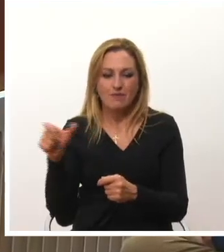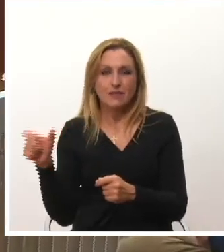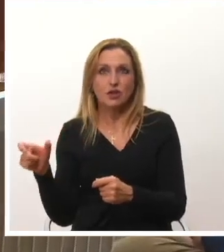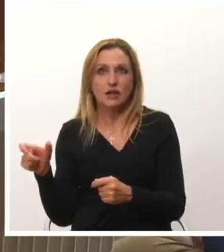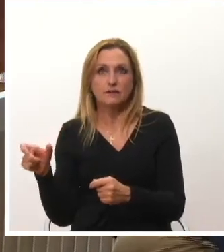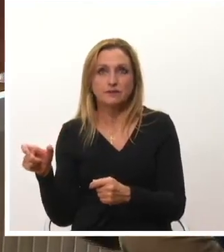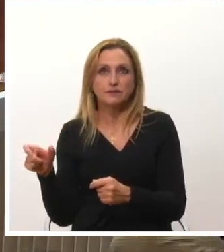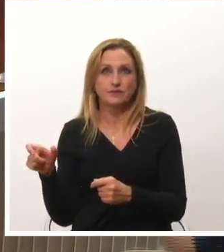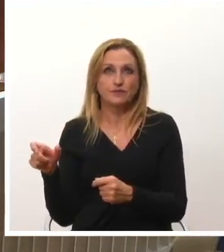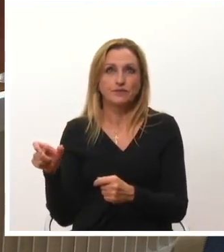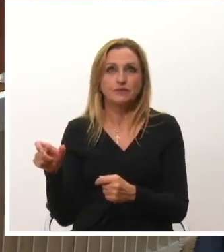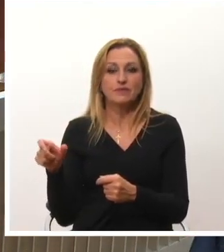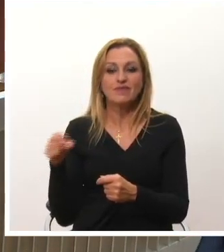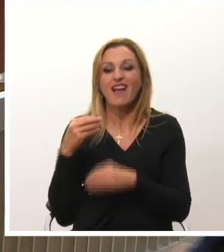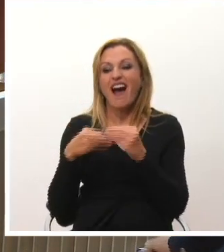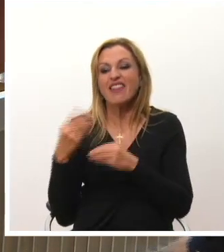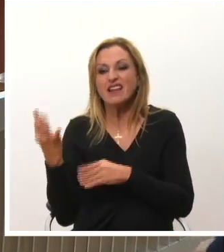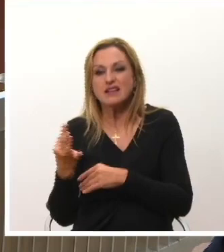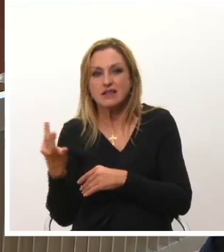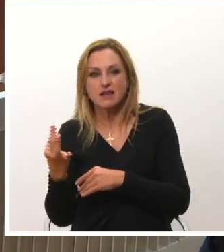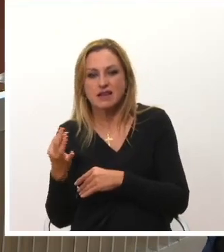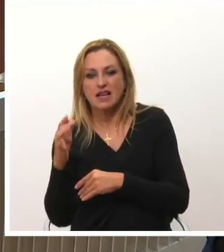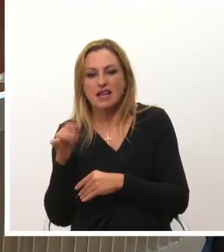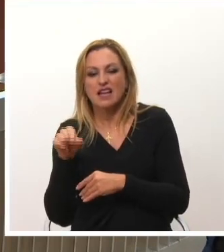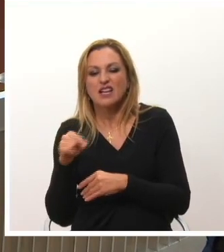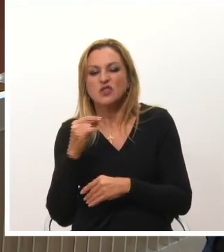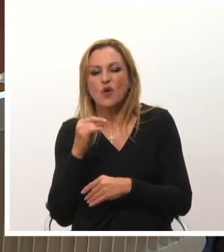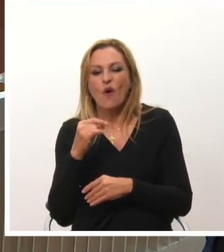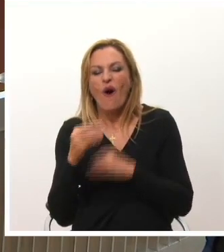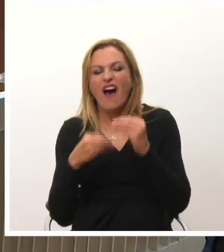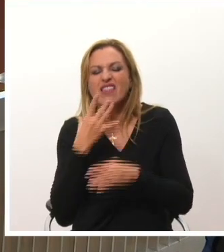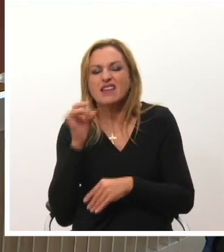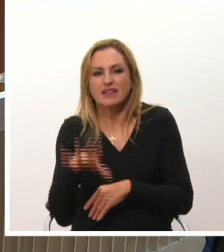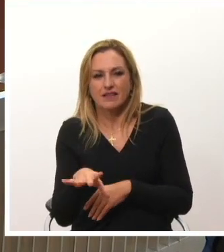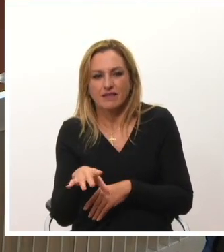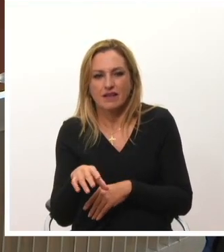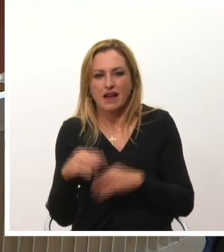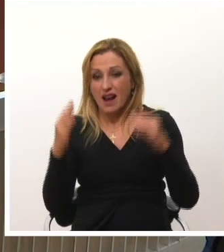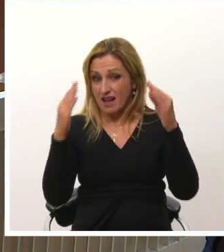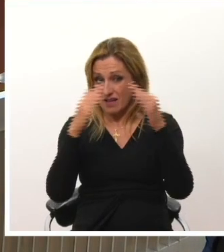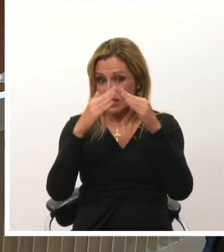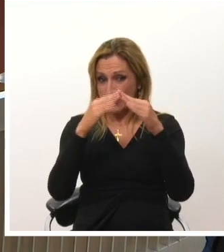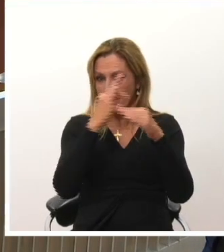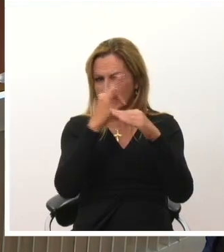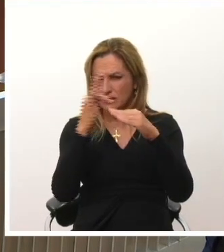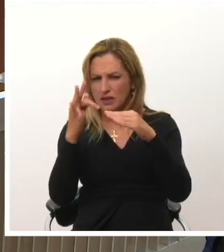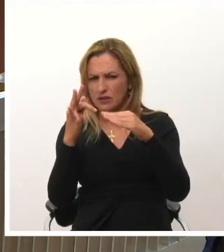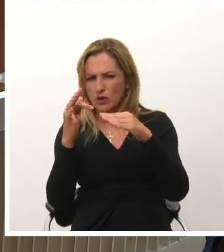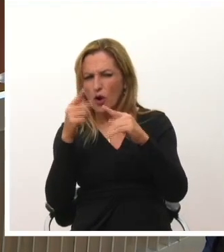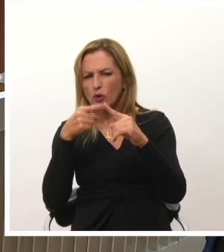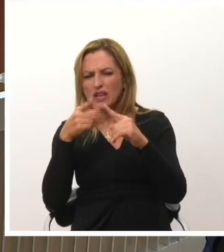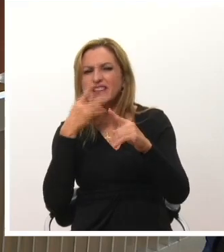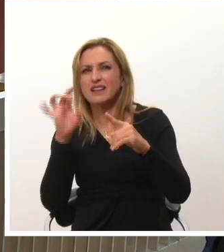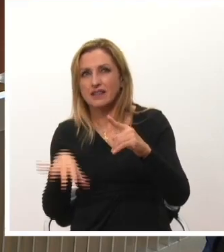antes a ver lo que se hace A ver quién hace eso a ver quién utiliza el tanatorio por favor deje a las personas que